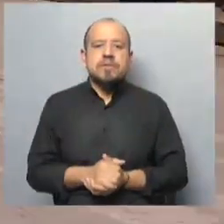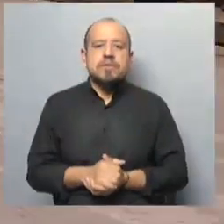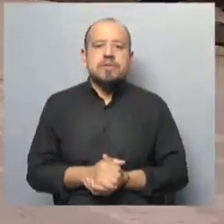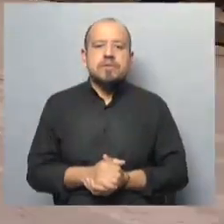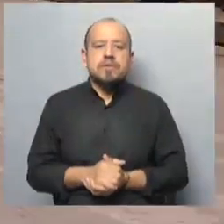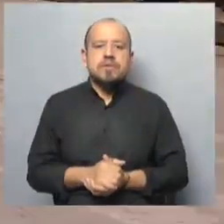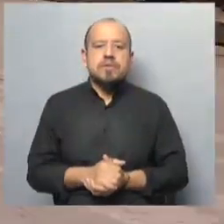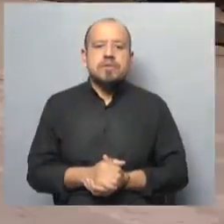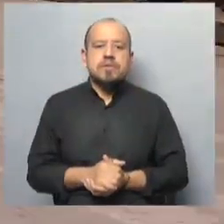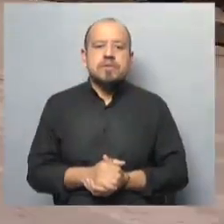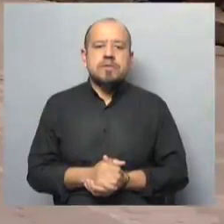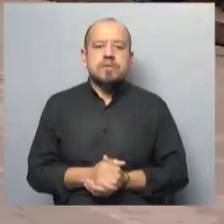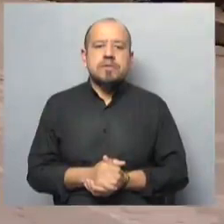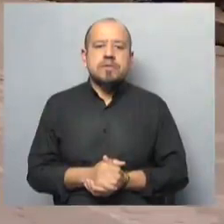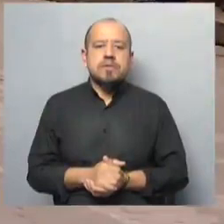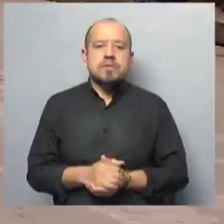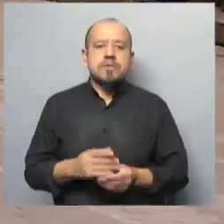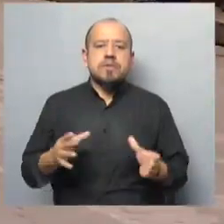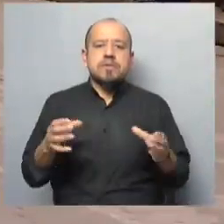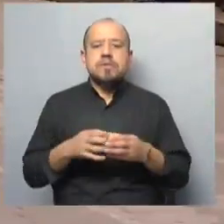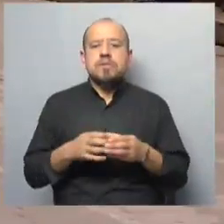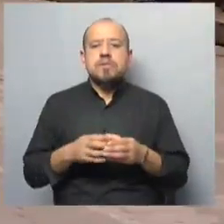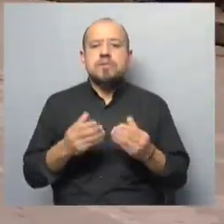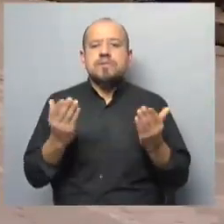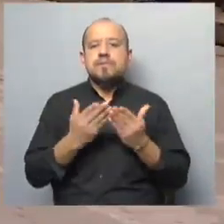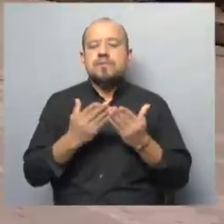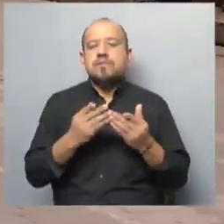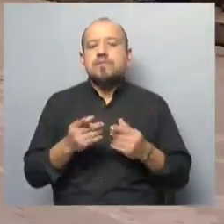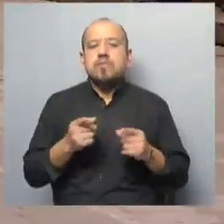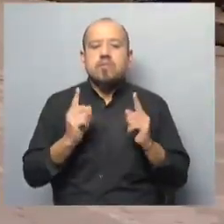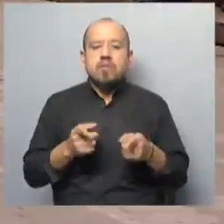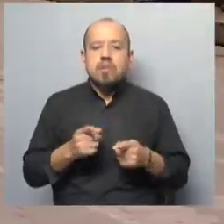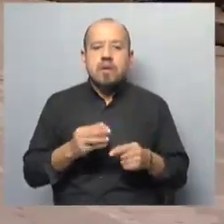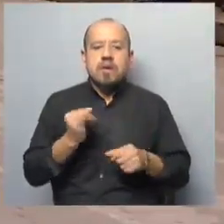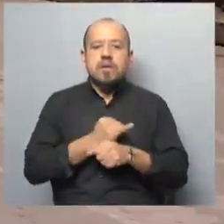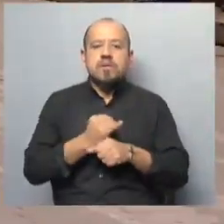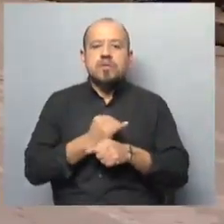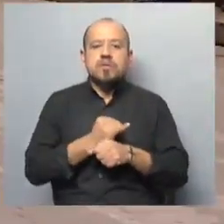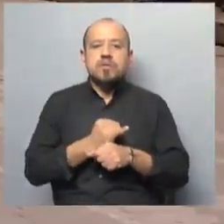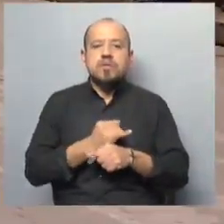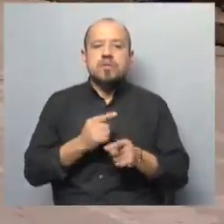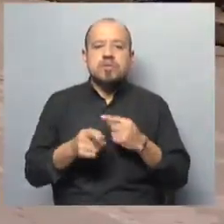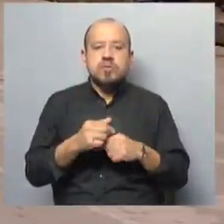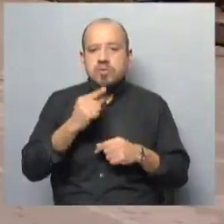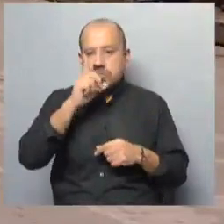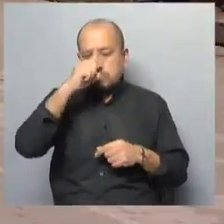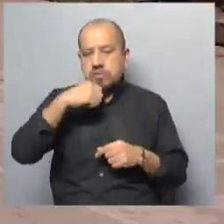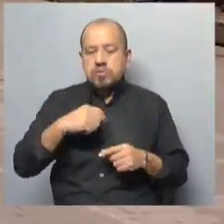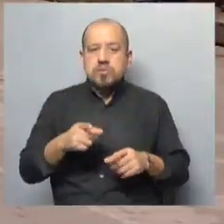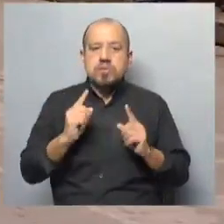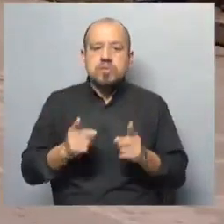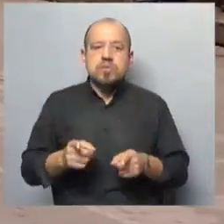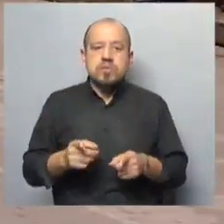Una delegación de estudiantes que vino desde el CEIPLA, también de los institutos de formación docente desde Montevideo, se